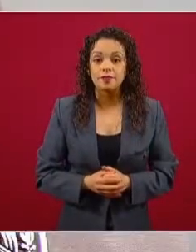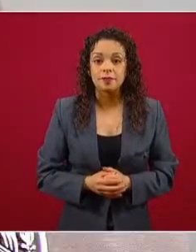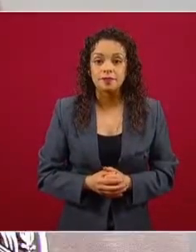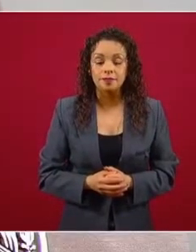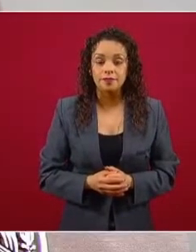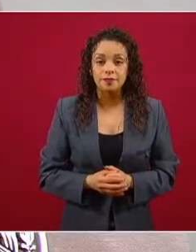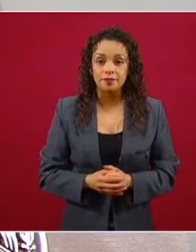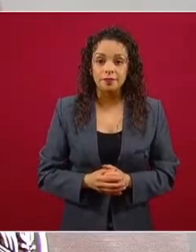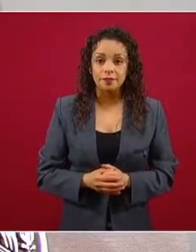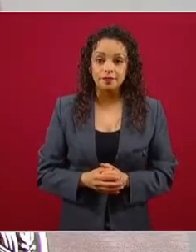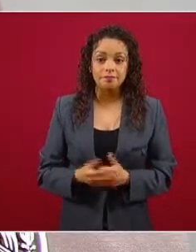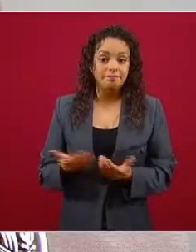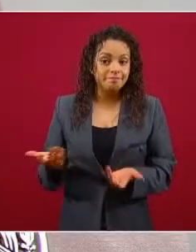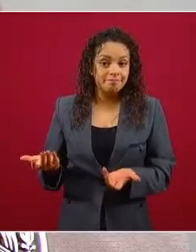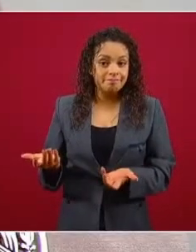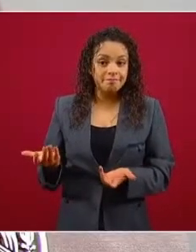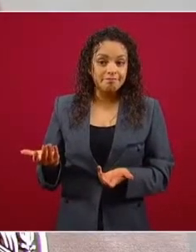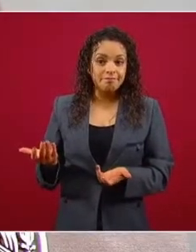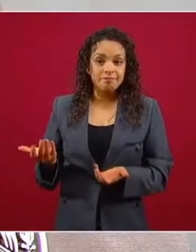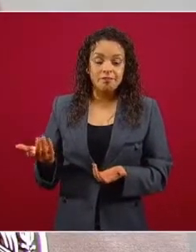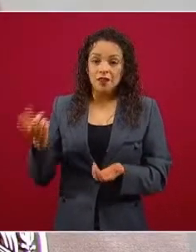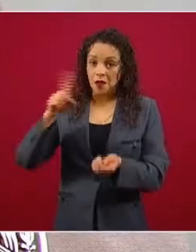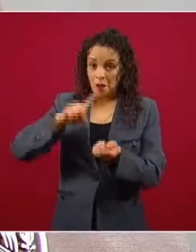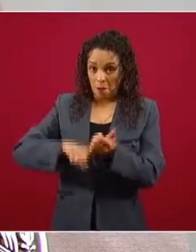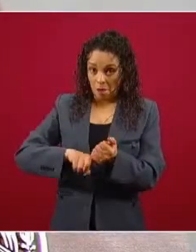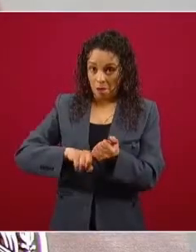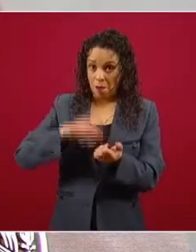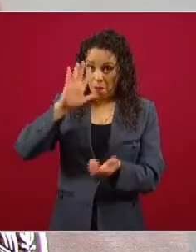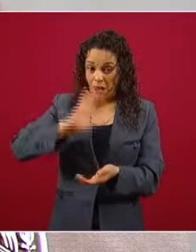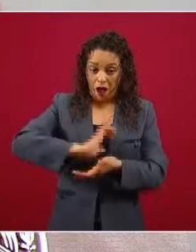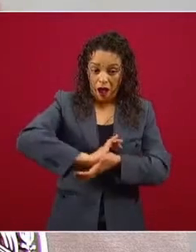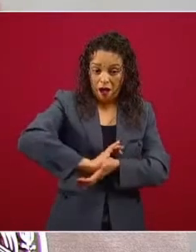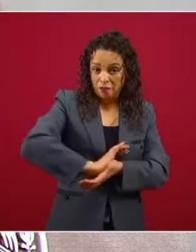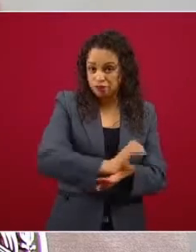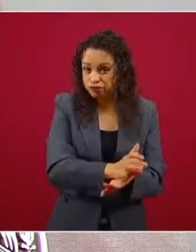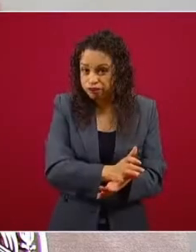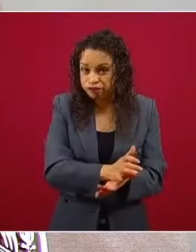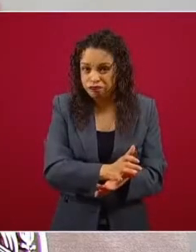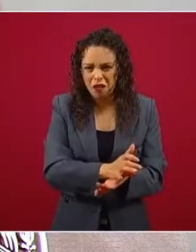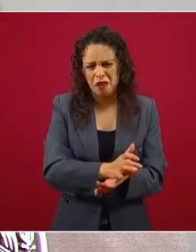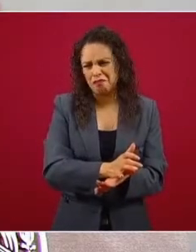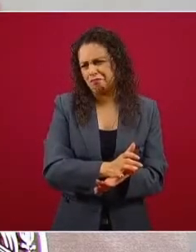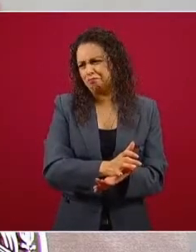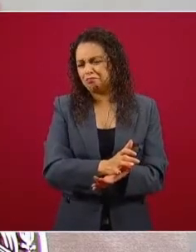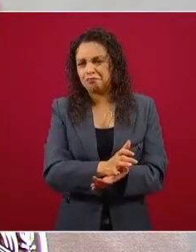No el tono discriminatorio, el maltrato,